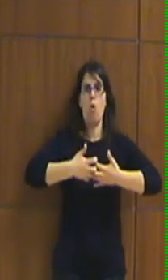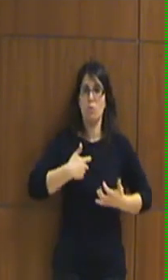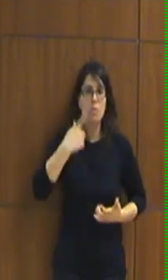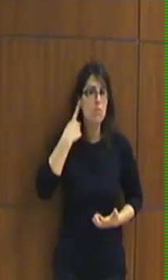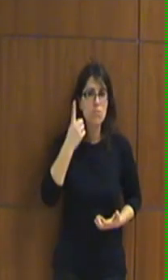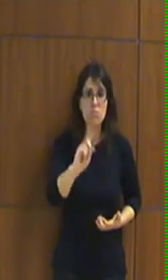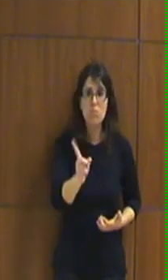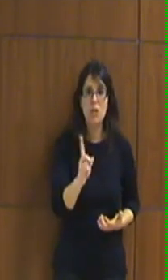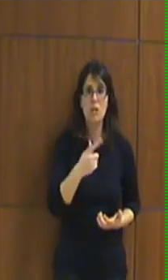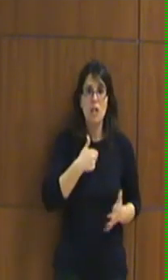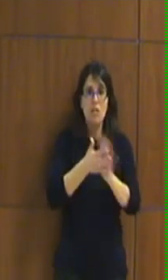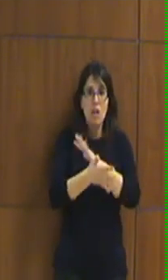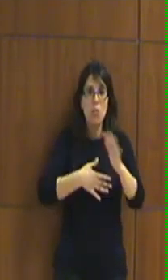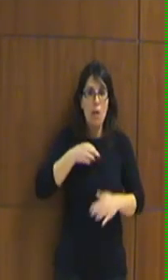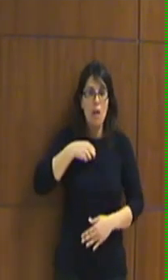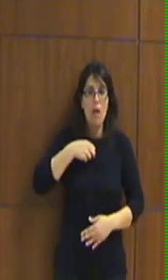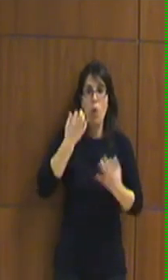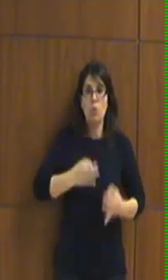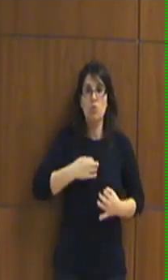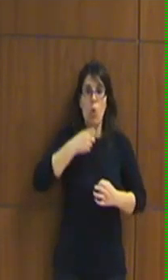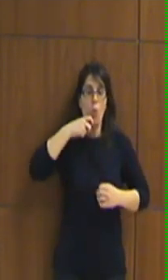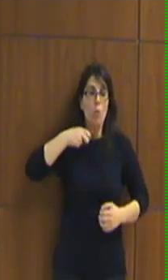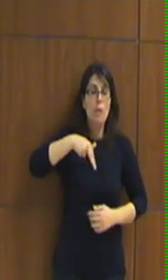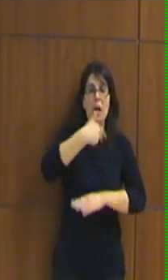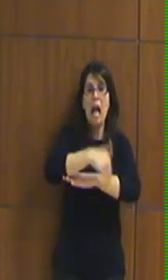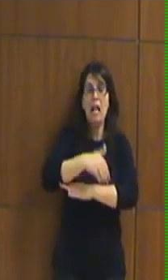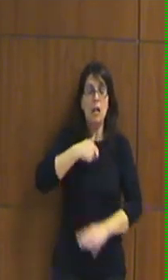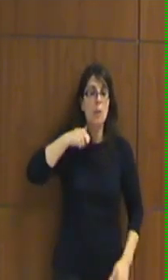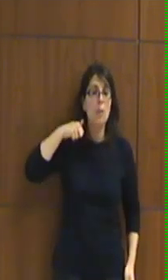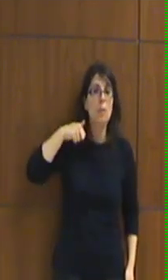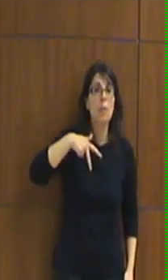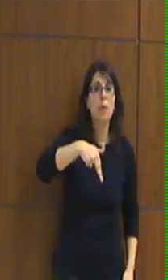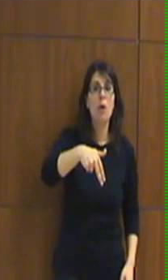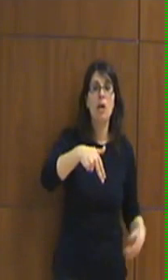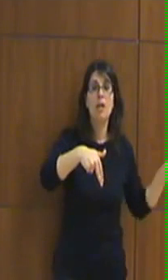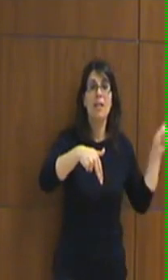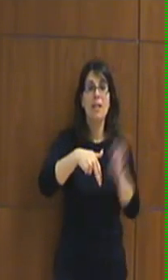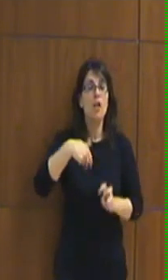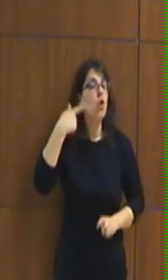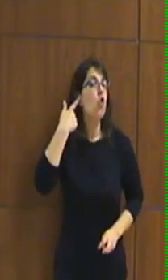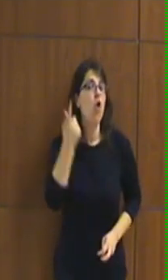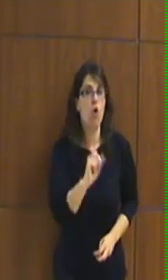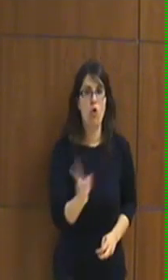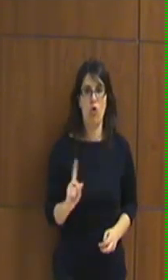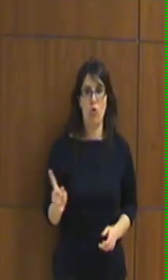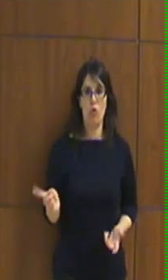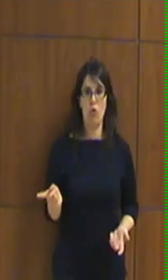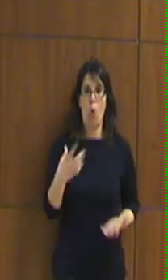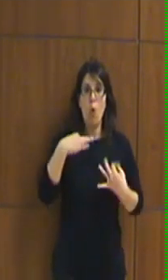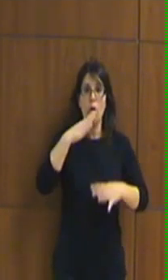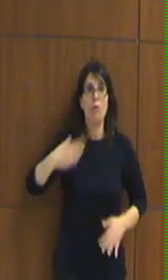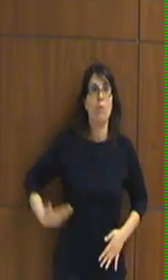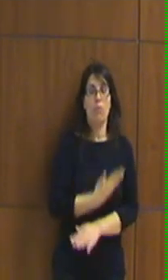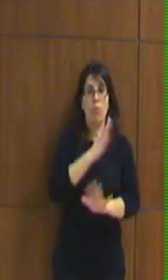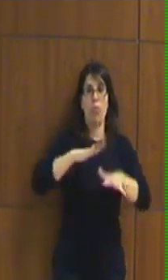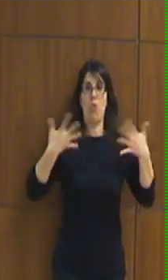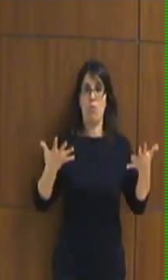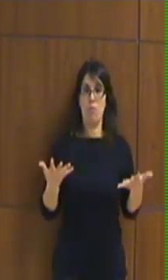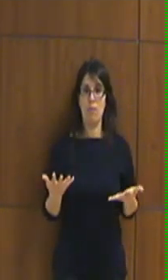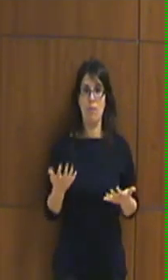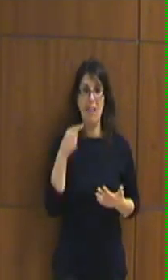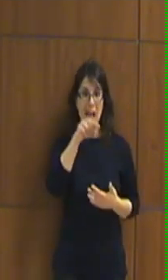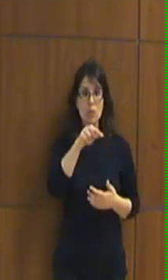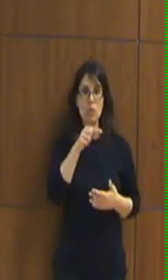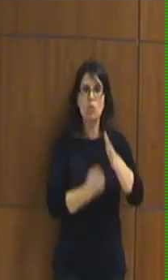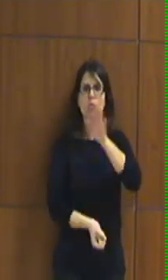de pronto aparece el coche o no lo sé, o sea, yo solo lo noto si me pilla, porque no lo escucho. Dice, claro, ese ámbito que de pronto surge de un conocimiento, de